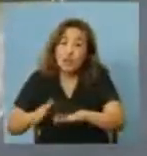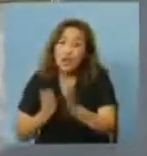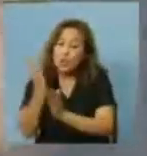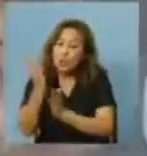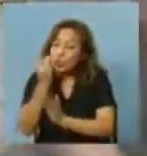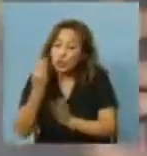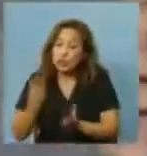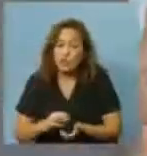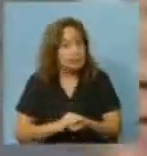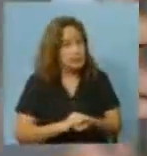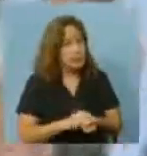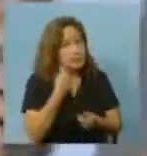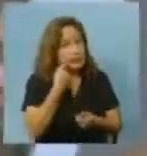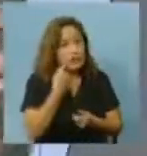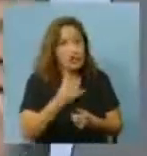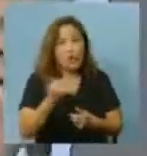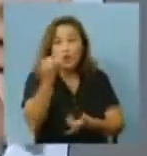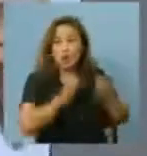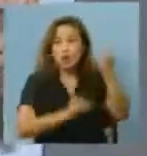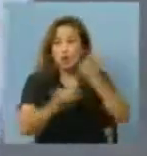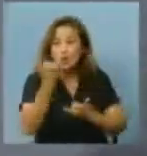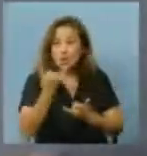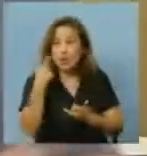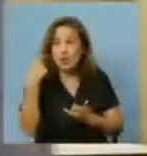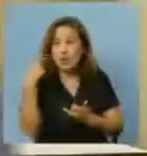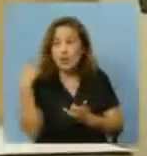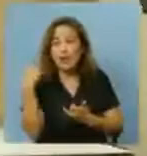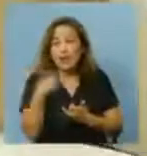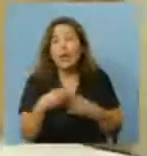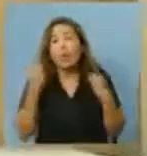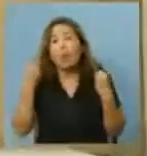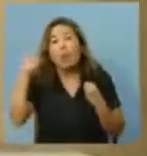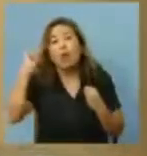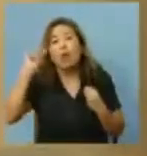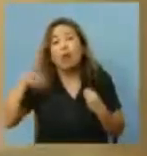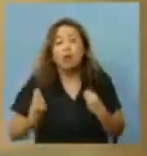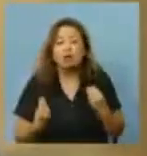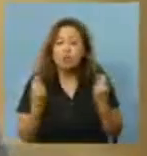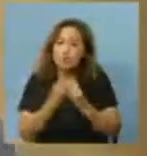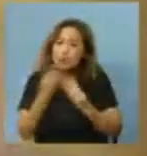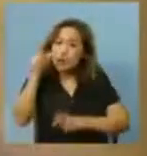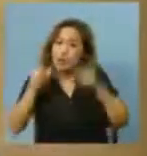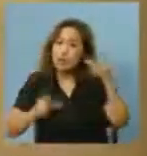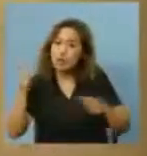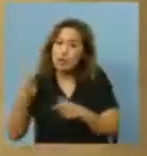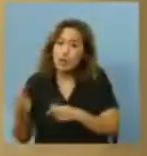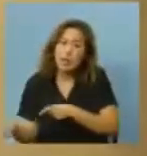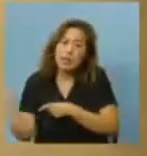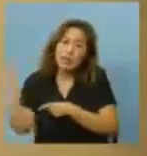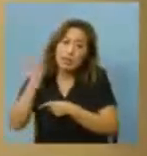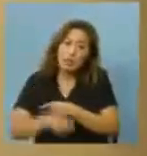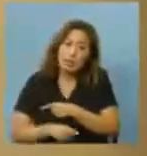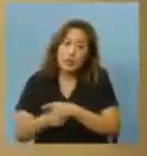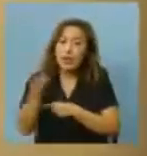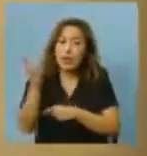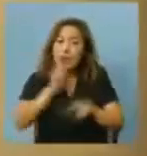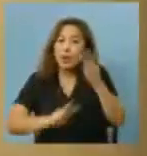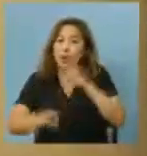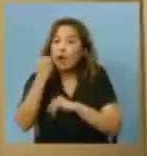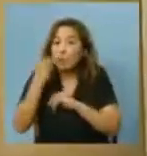comer. Eso es lo que nos explicaba el padre, porque Omar, mucha gente que ha venido a retirar la comida ya